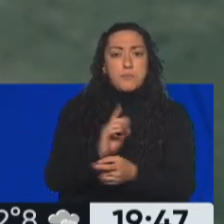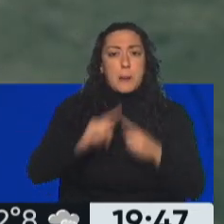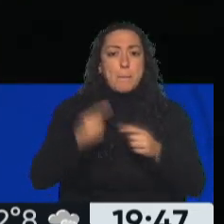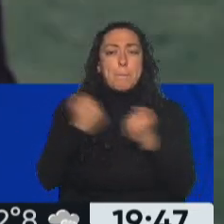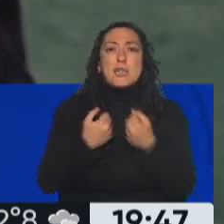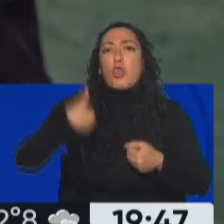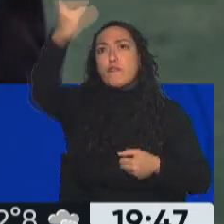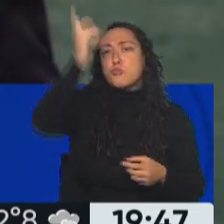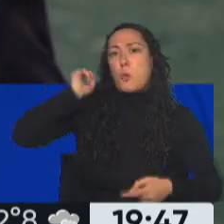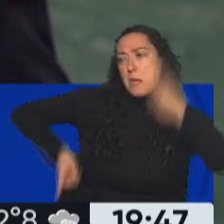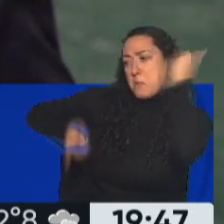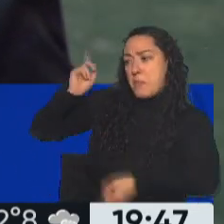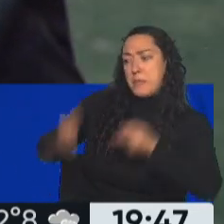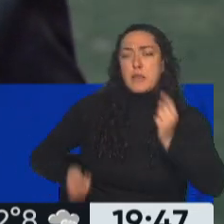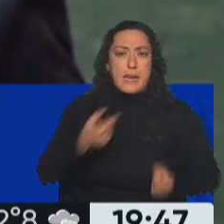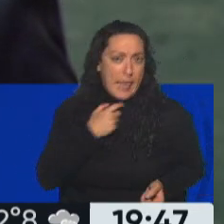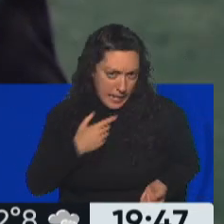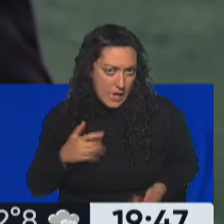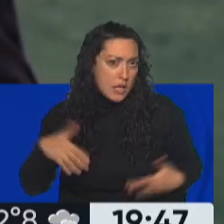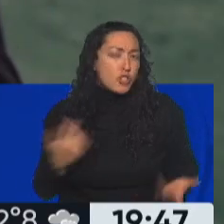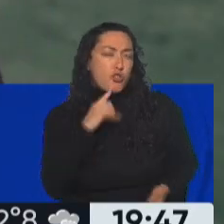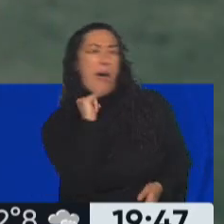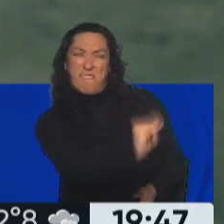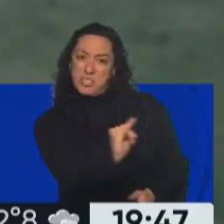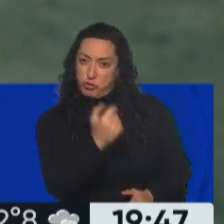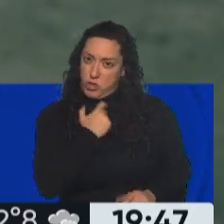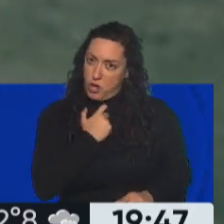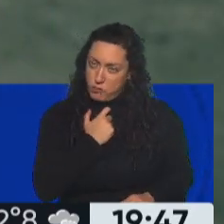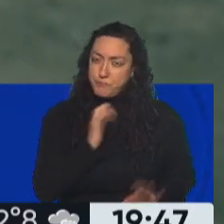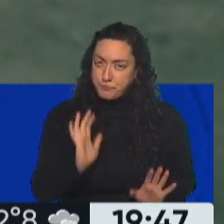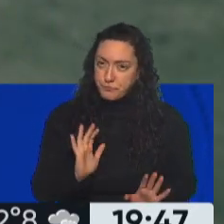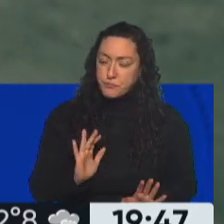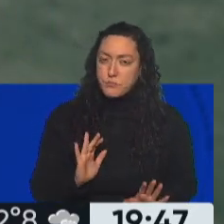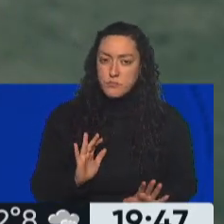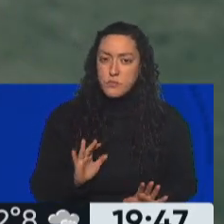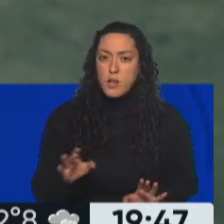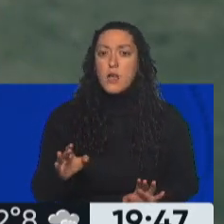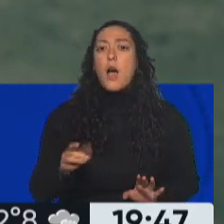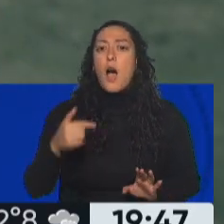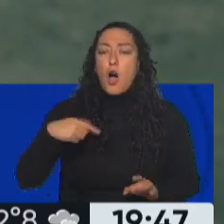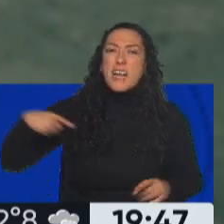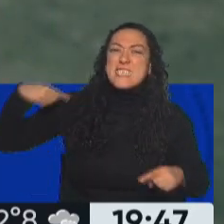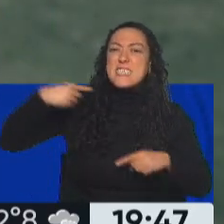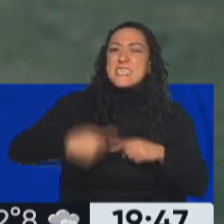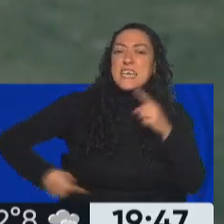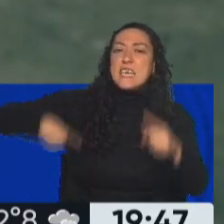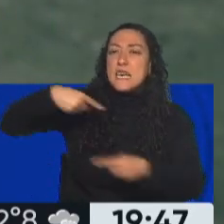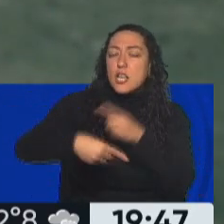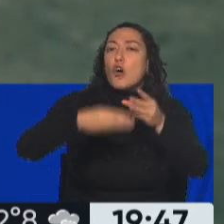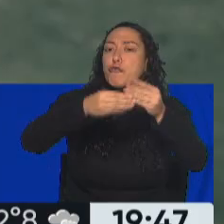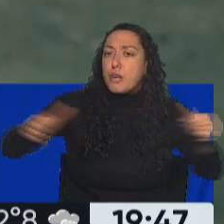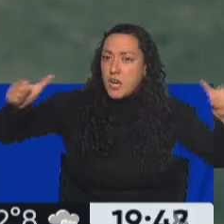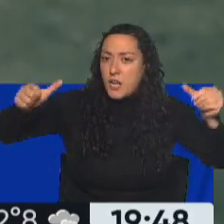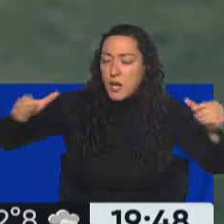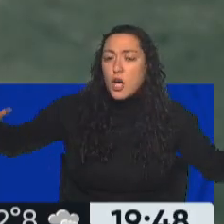del futuro. Por eso quiero hacer una advertencia. Estamos ante un fin de ciclo. El colectivismo